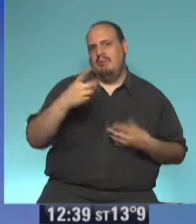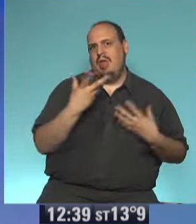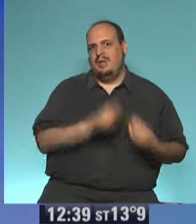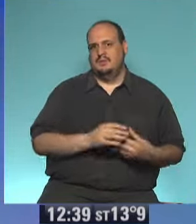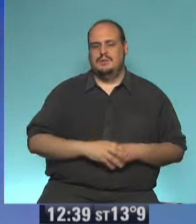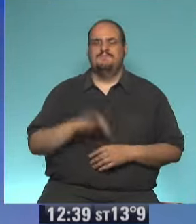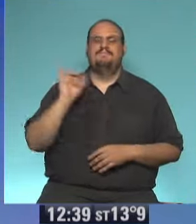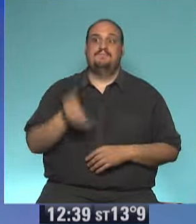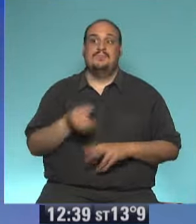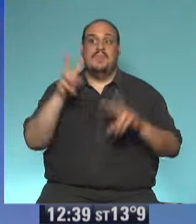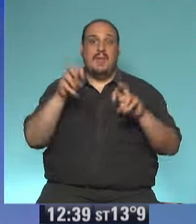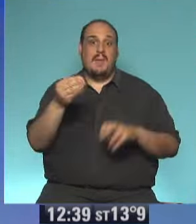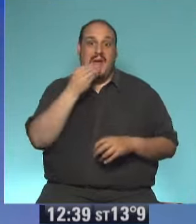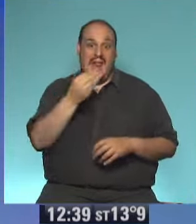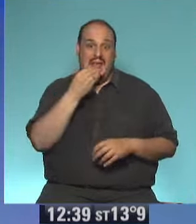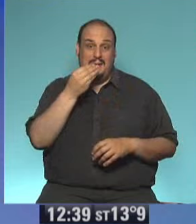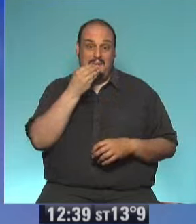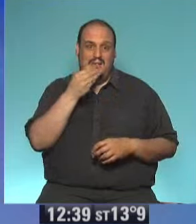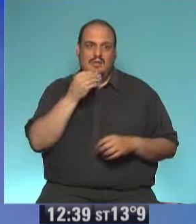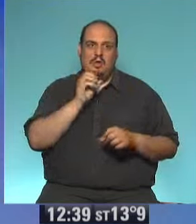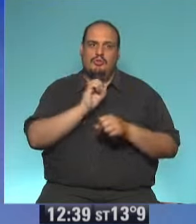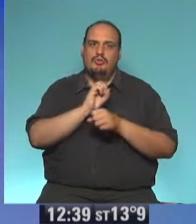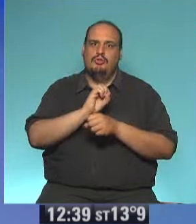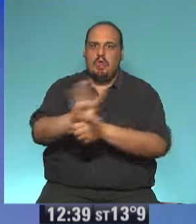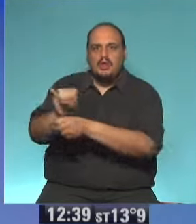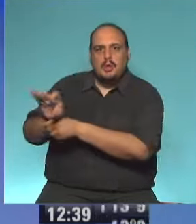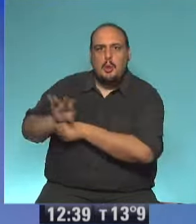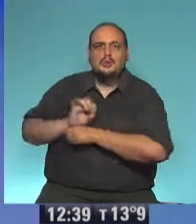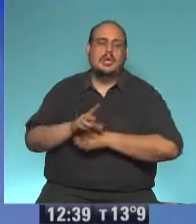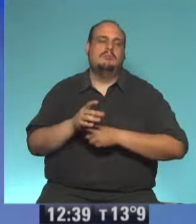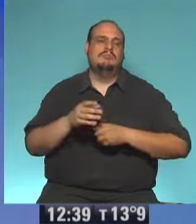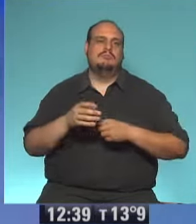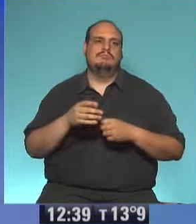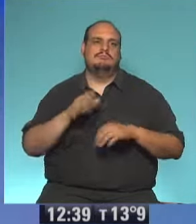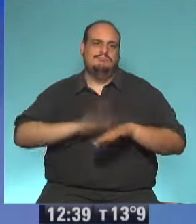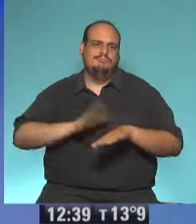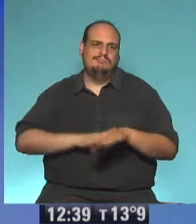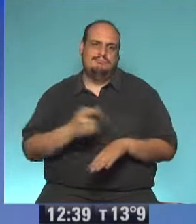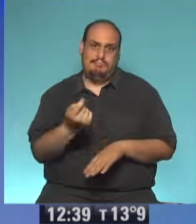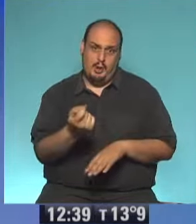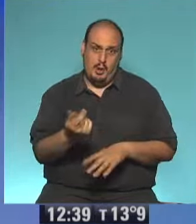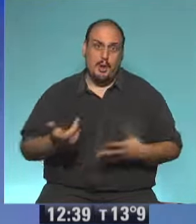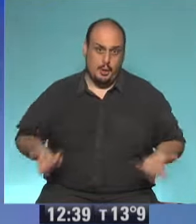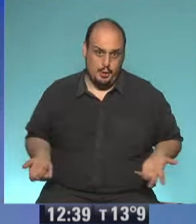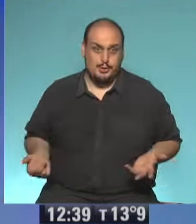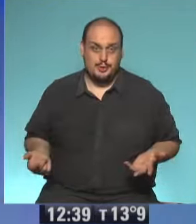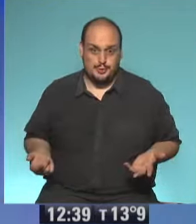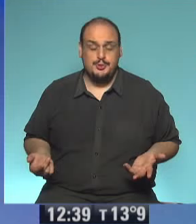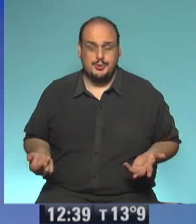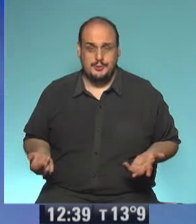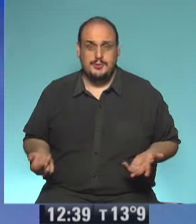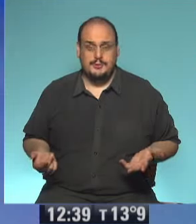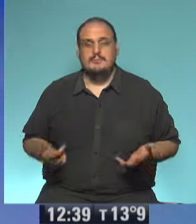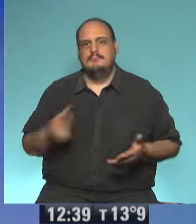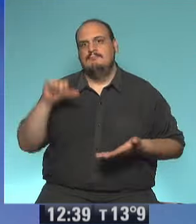está en pocas manos, digamos. Claro, hay como claro, mucha claro. concentración en pocas manos claro. y